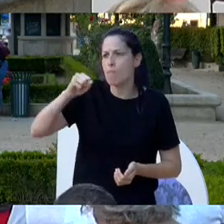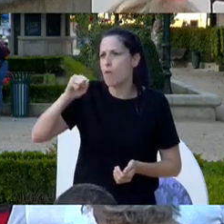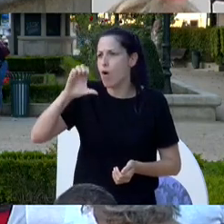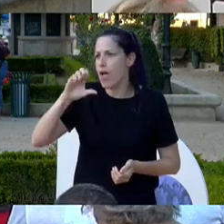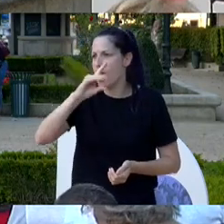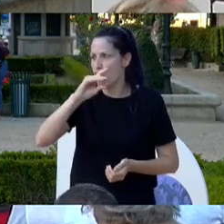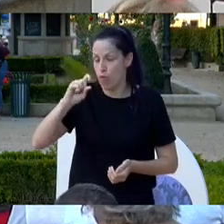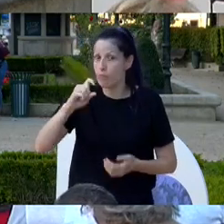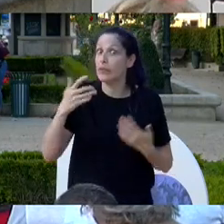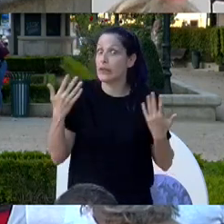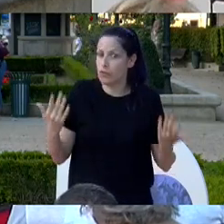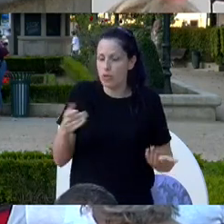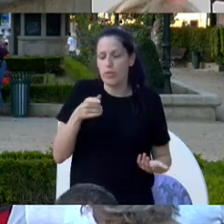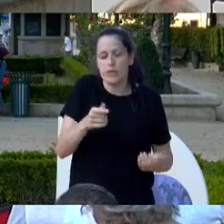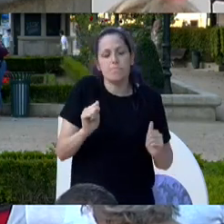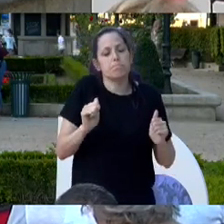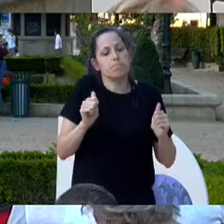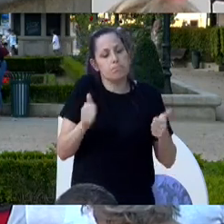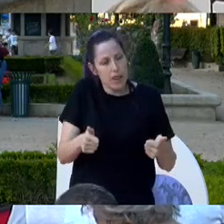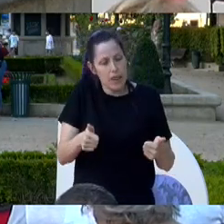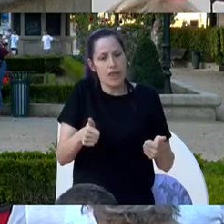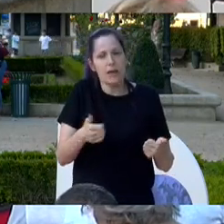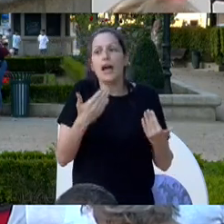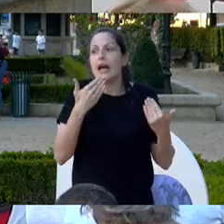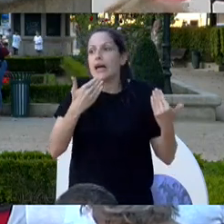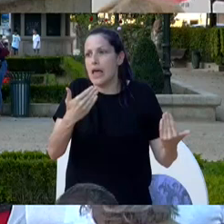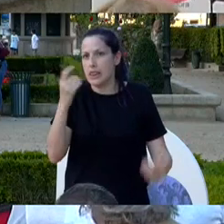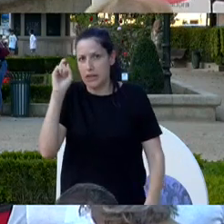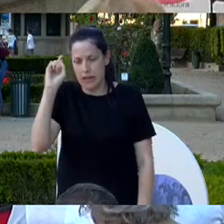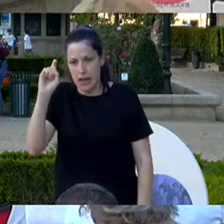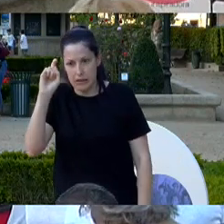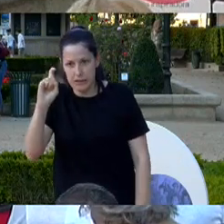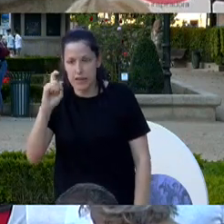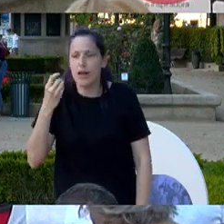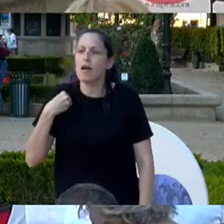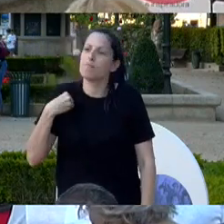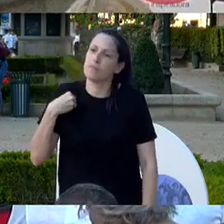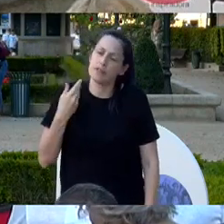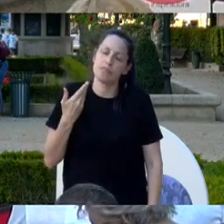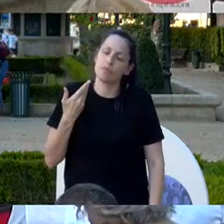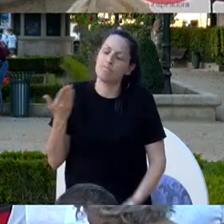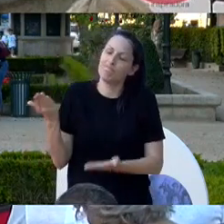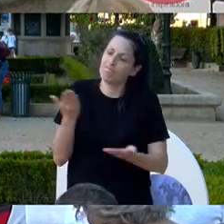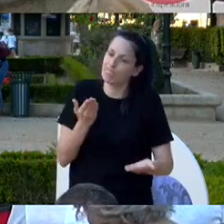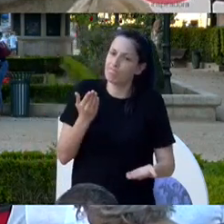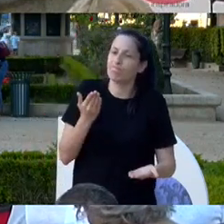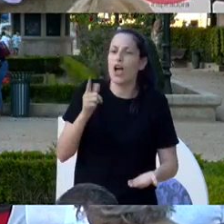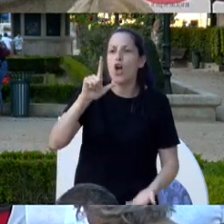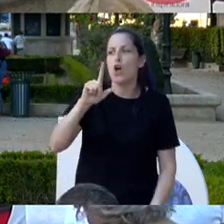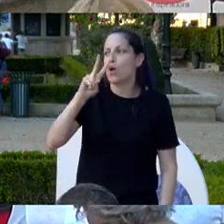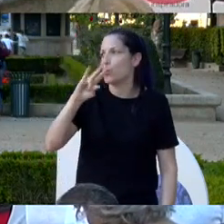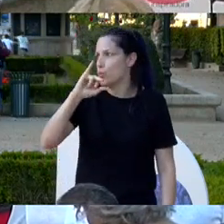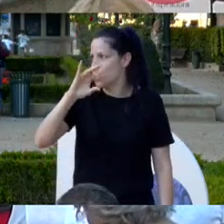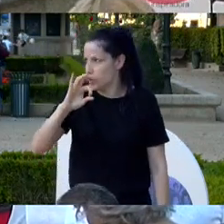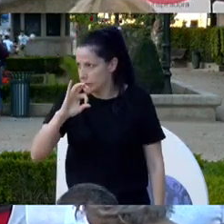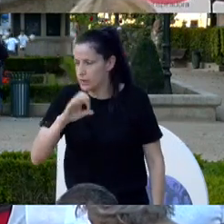y entonces votan man por medio de Ernestino Otero de Luis de Zulueta. En aquel momento o agrarismo está